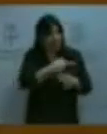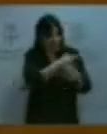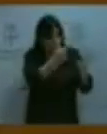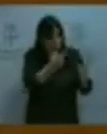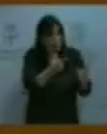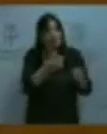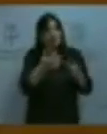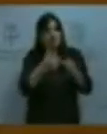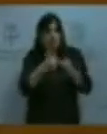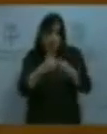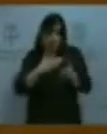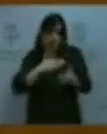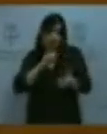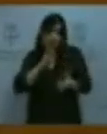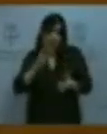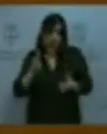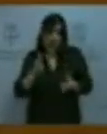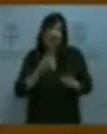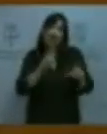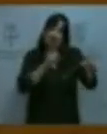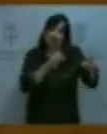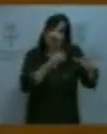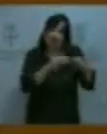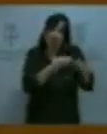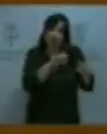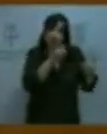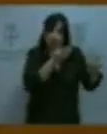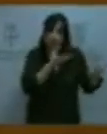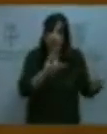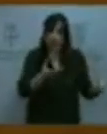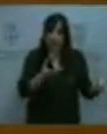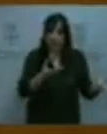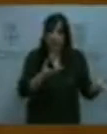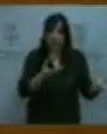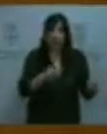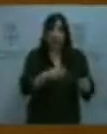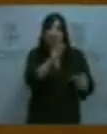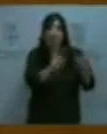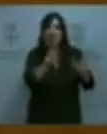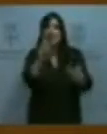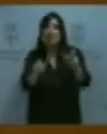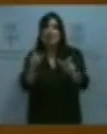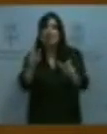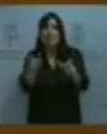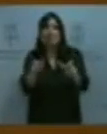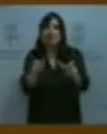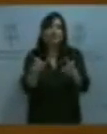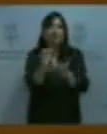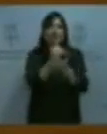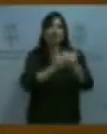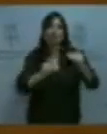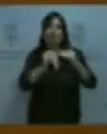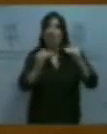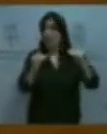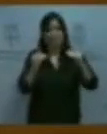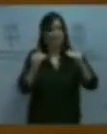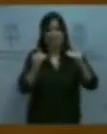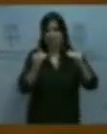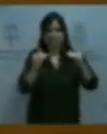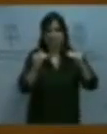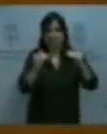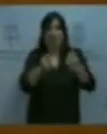Socialista, hay ciudadanos de primera y ciudadanos de segunda que son los que pagan el pato de